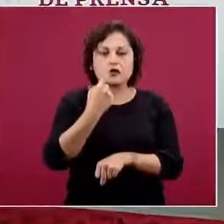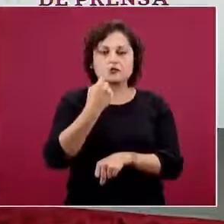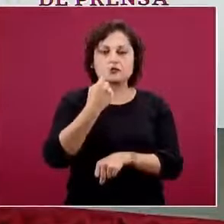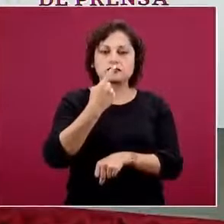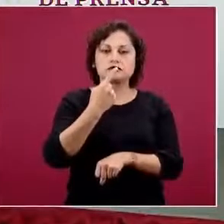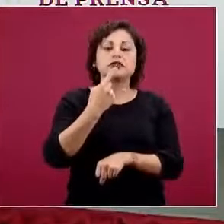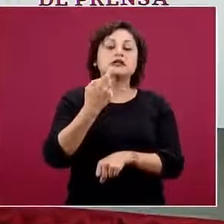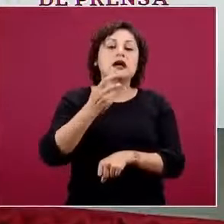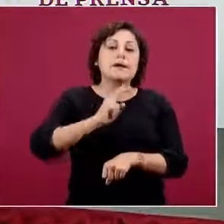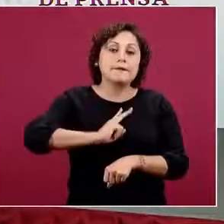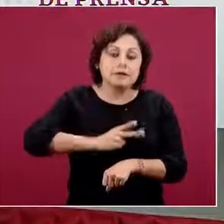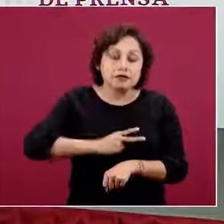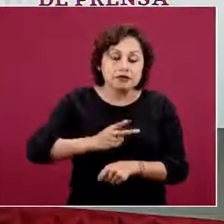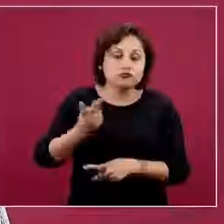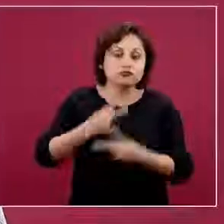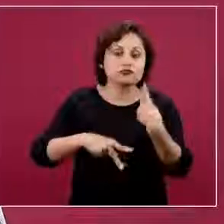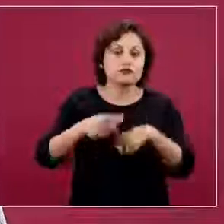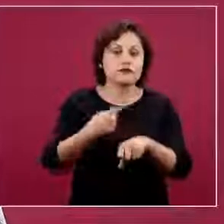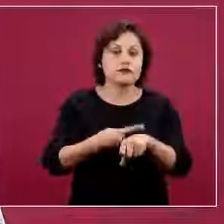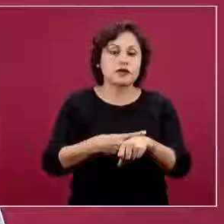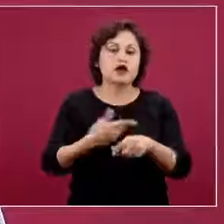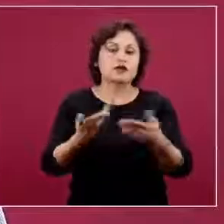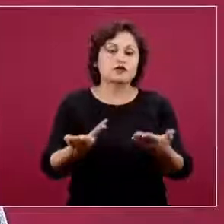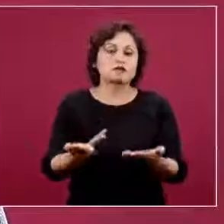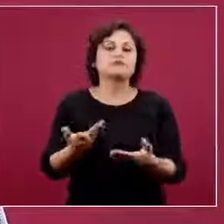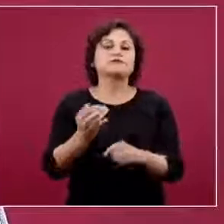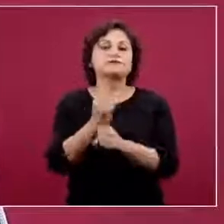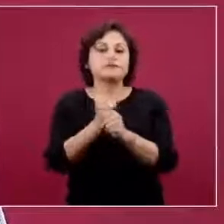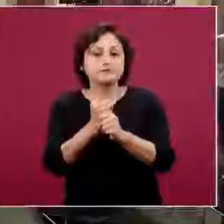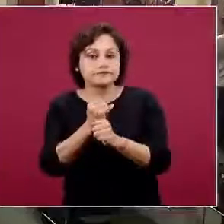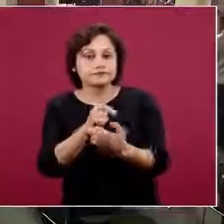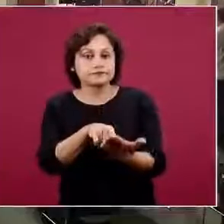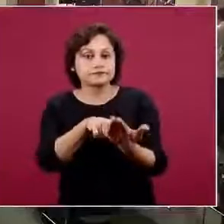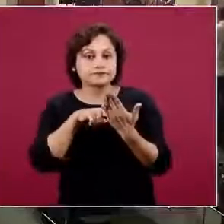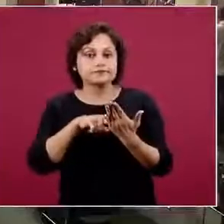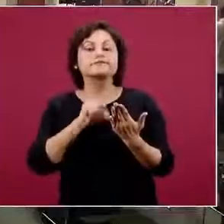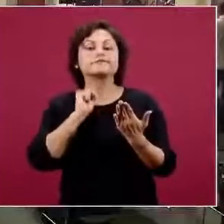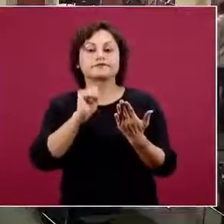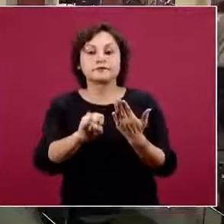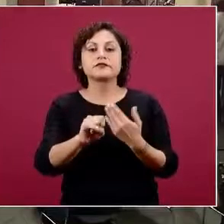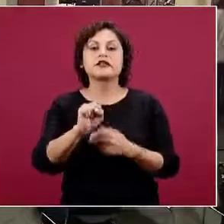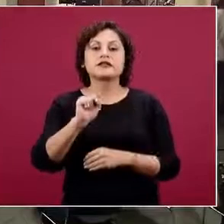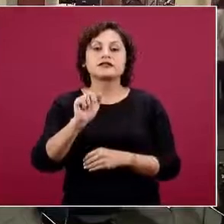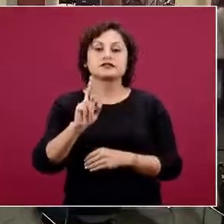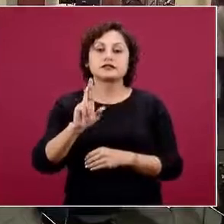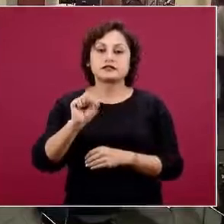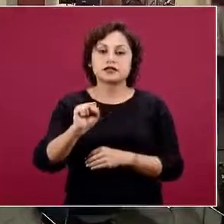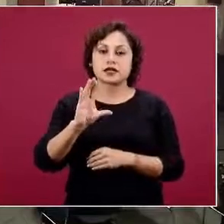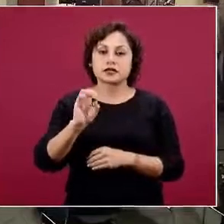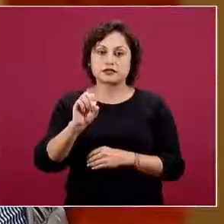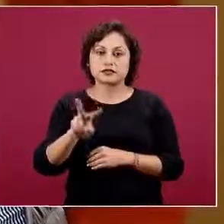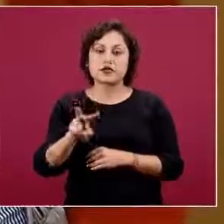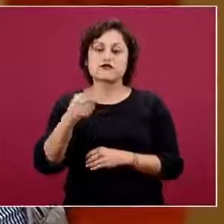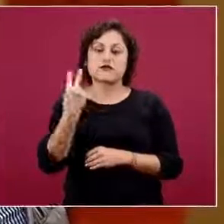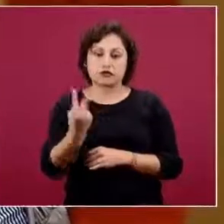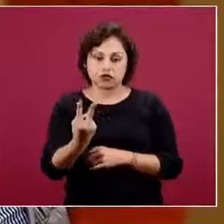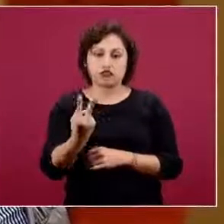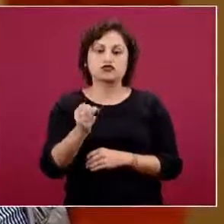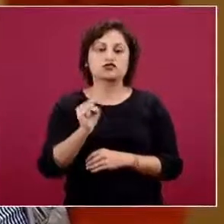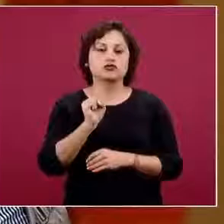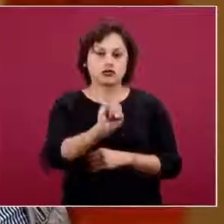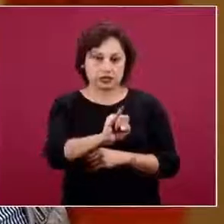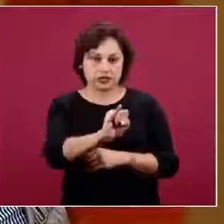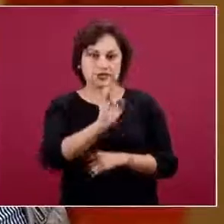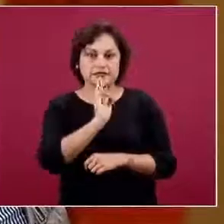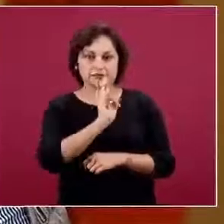viral. El primer resultado en dar positivo fue precisamente el de virus SARS-CoV-2, es decir, ya para ese mismo 2 se tenía